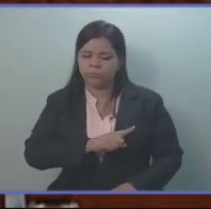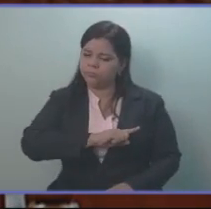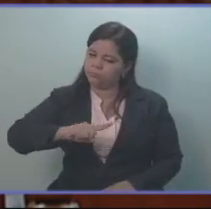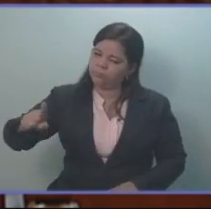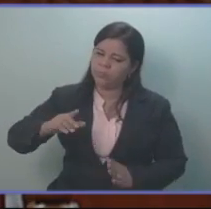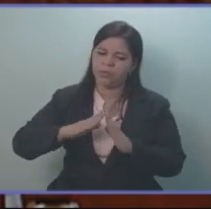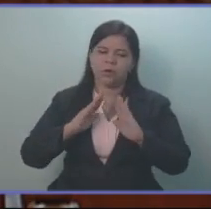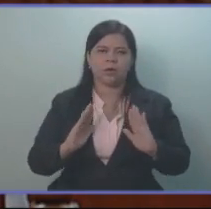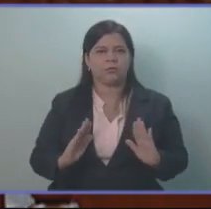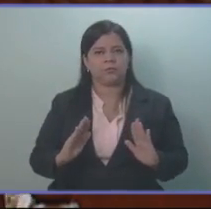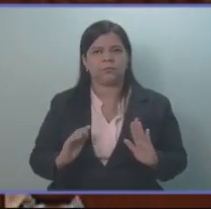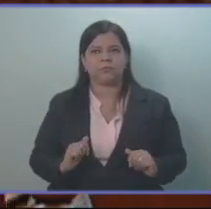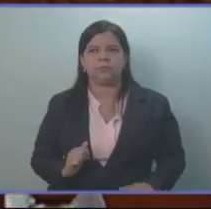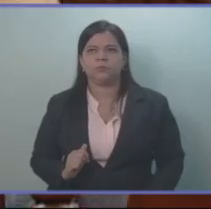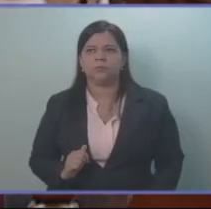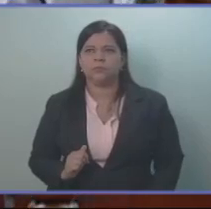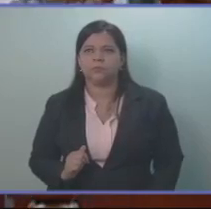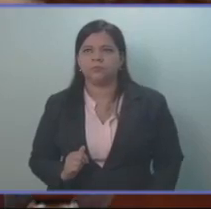corresponda.